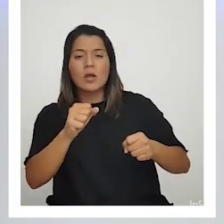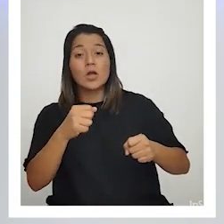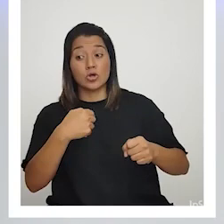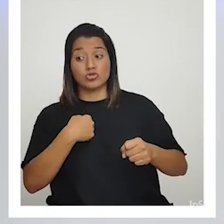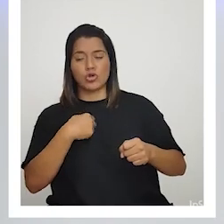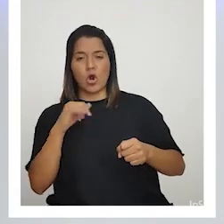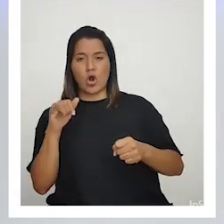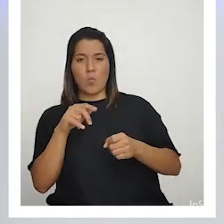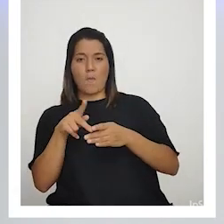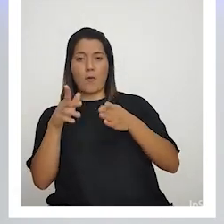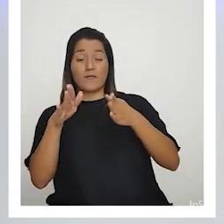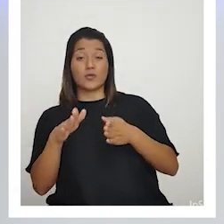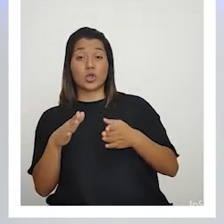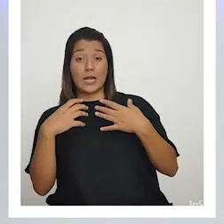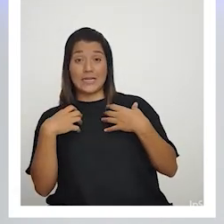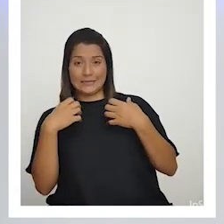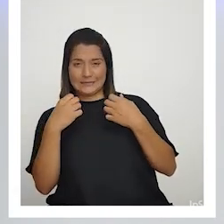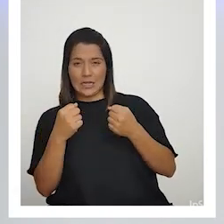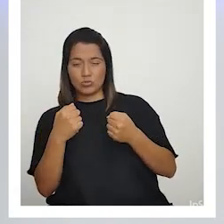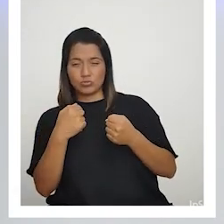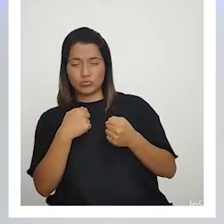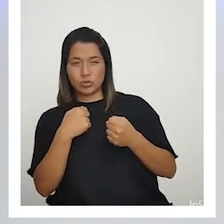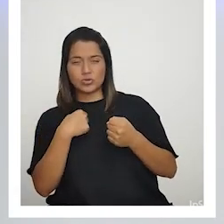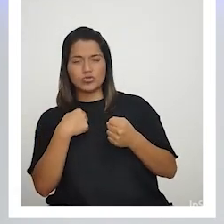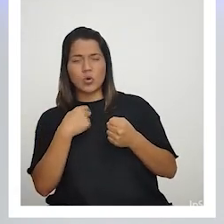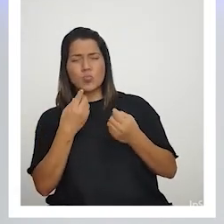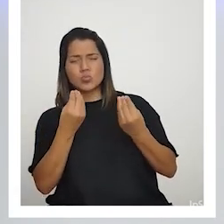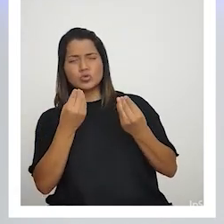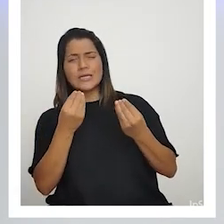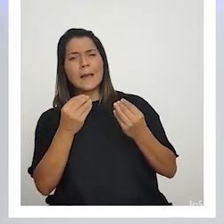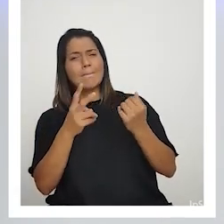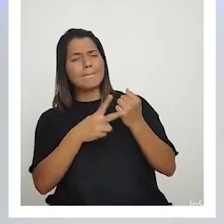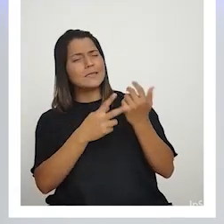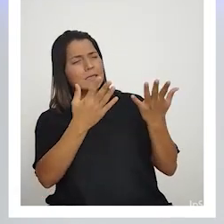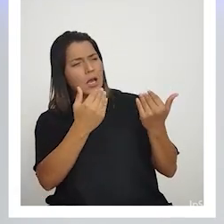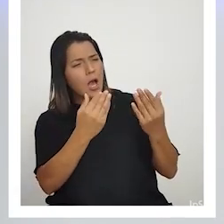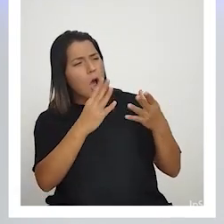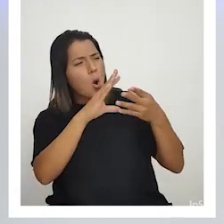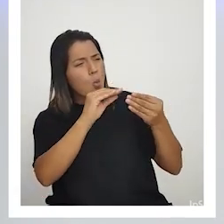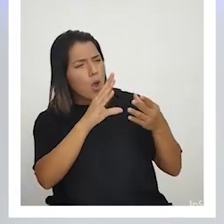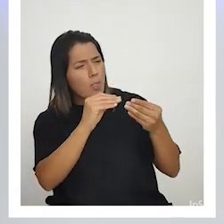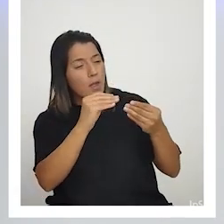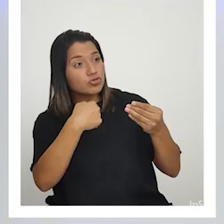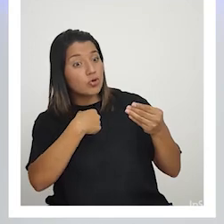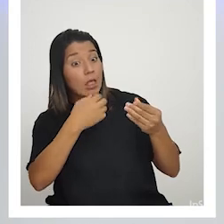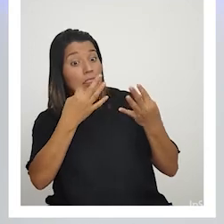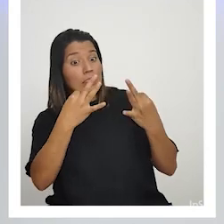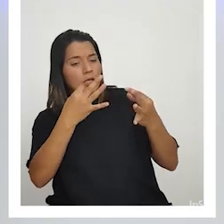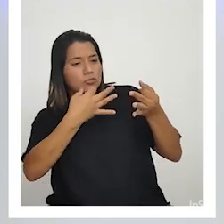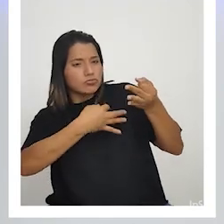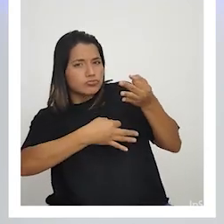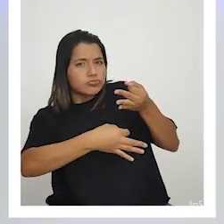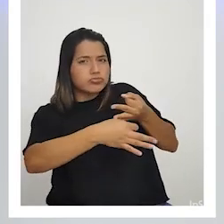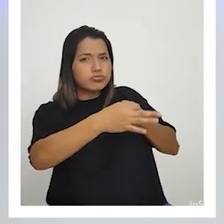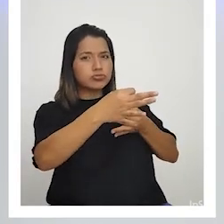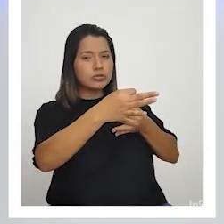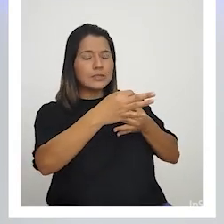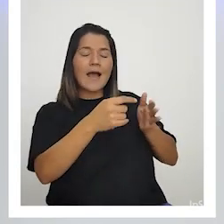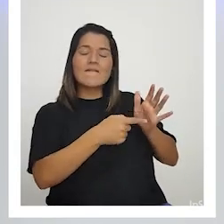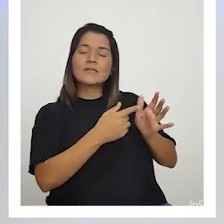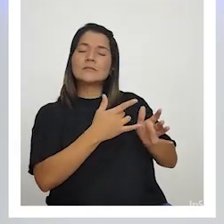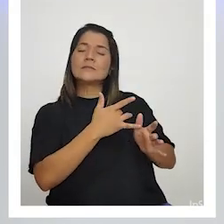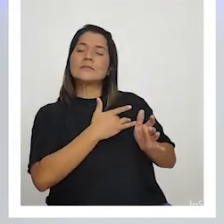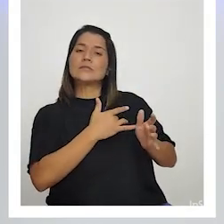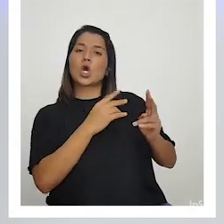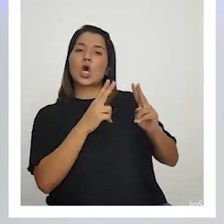salud, poniéndose en sus zapatos, muchas veces es conmovedor conocer las historias de estas personas o cuántas